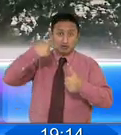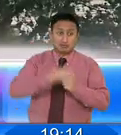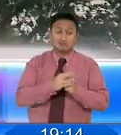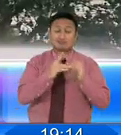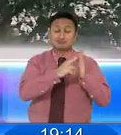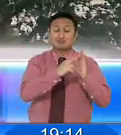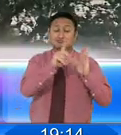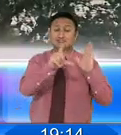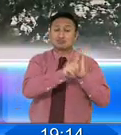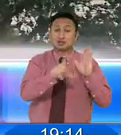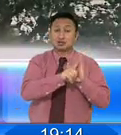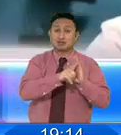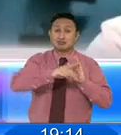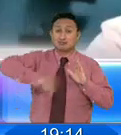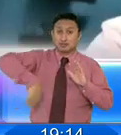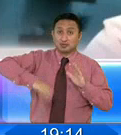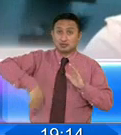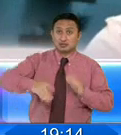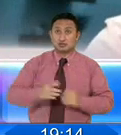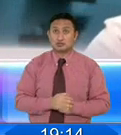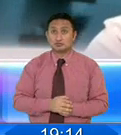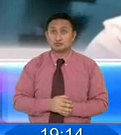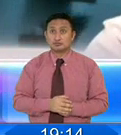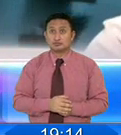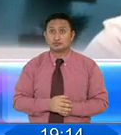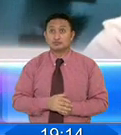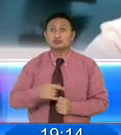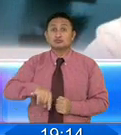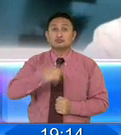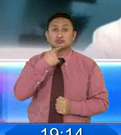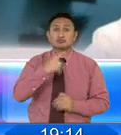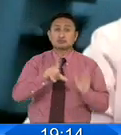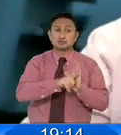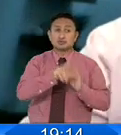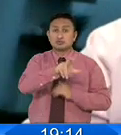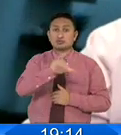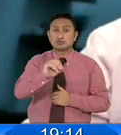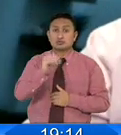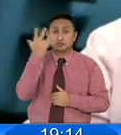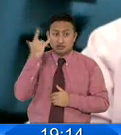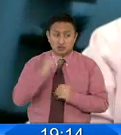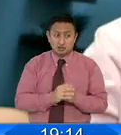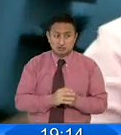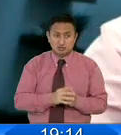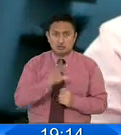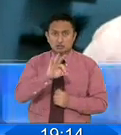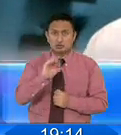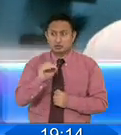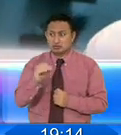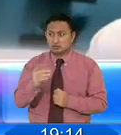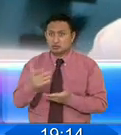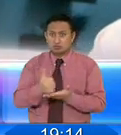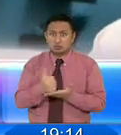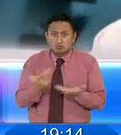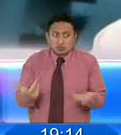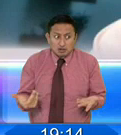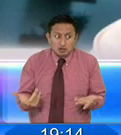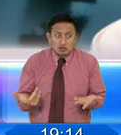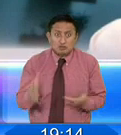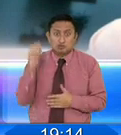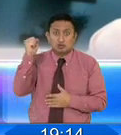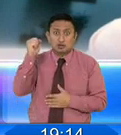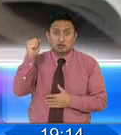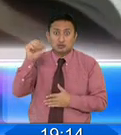de forma tardía. La ley decía un reglamento en 30 días, sacan en 90 días, se pierden beneficios, está violando garantías